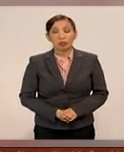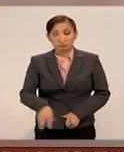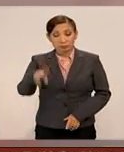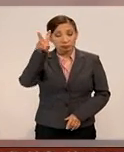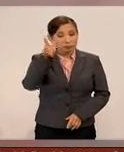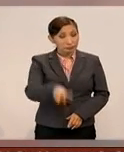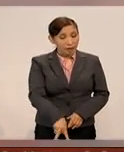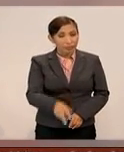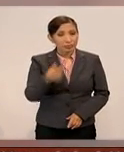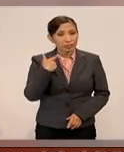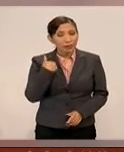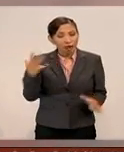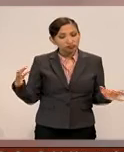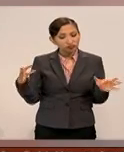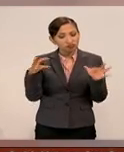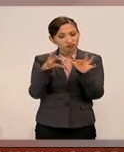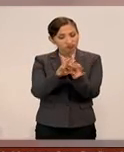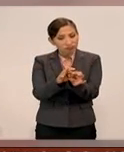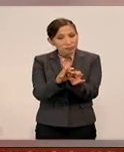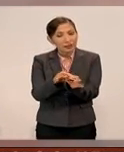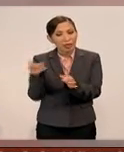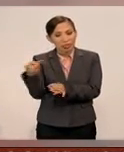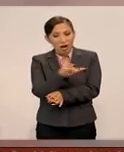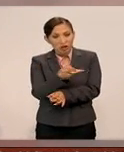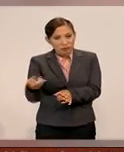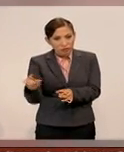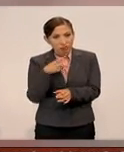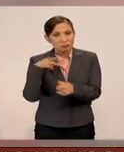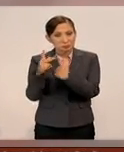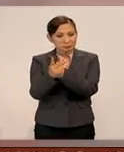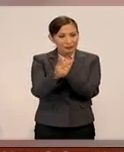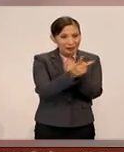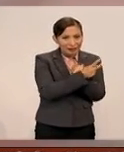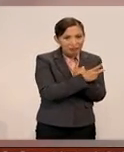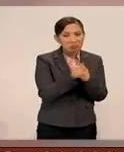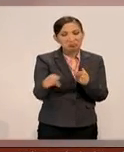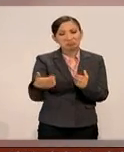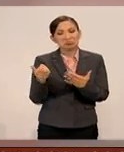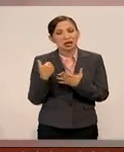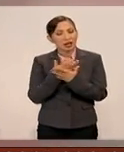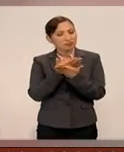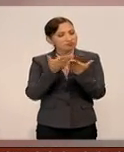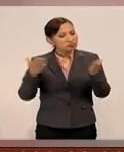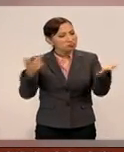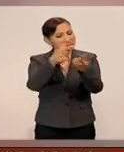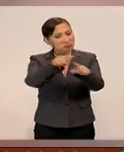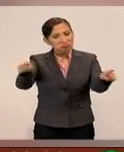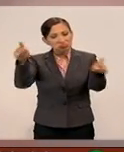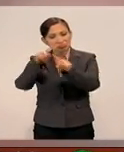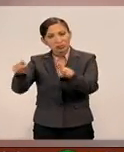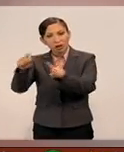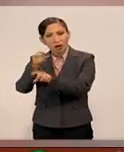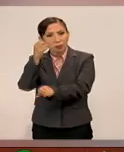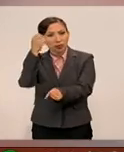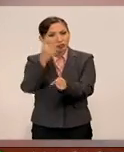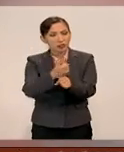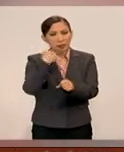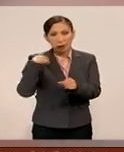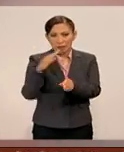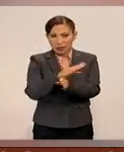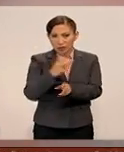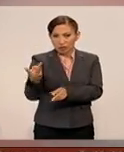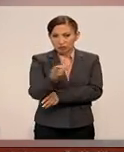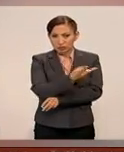duda, la complementariedad de ambas sociedades ofrece una amplia gama de oportunidades de